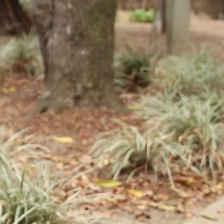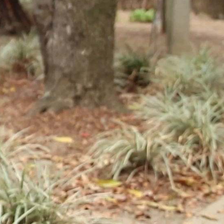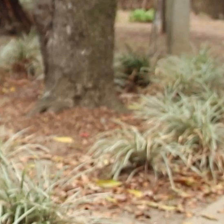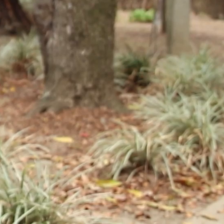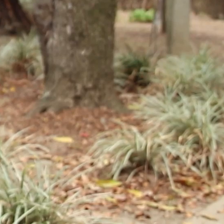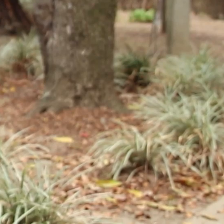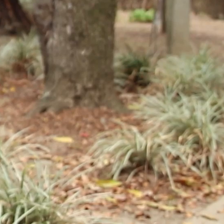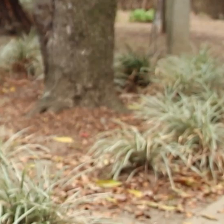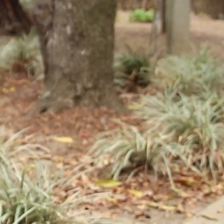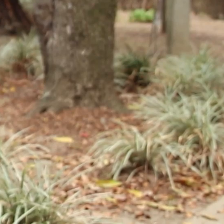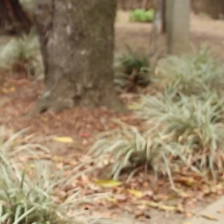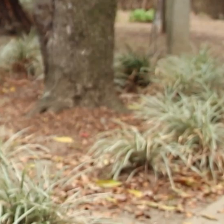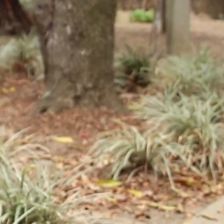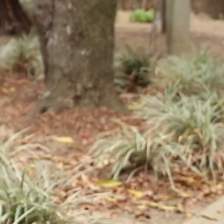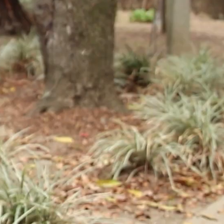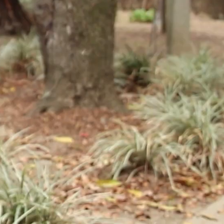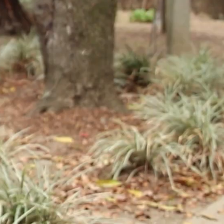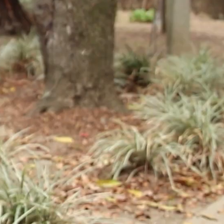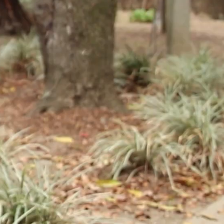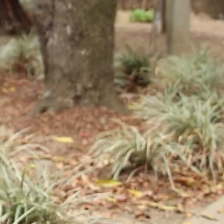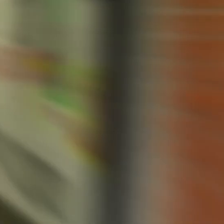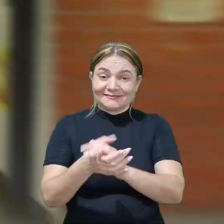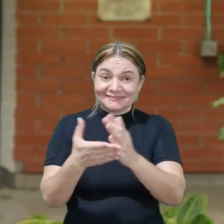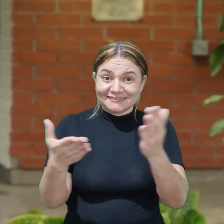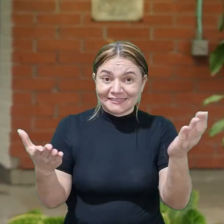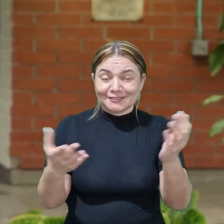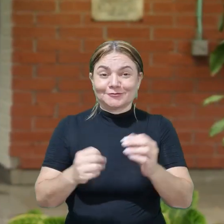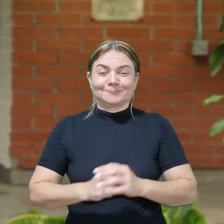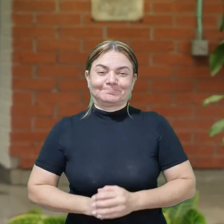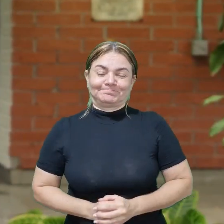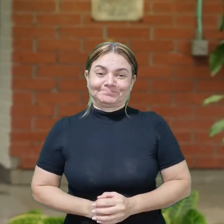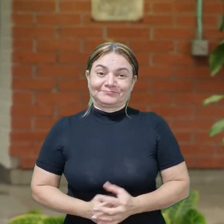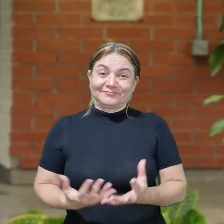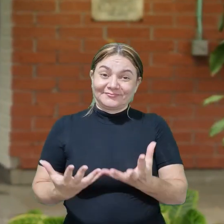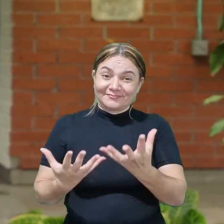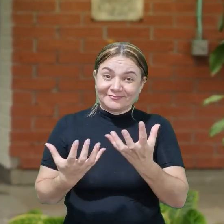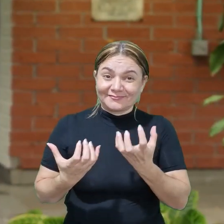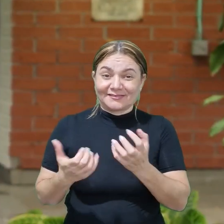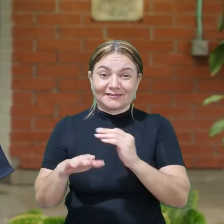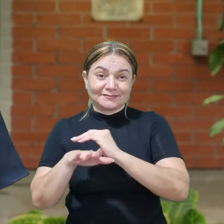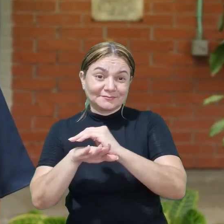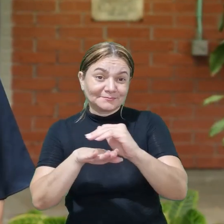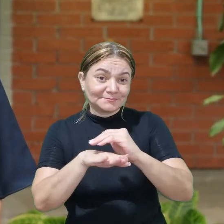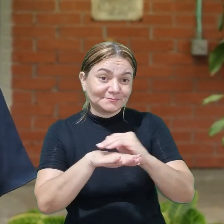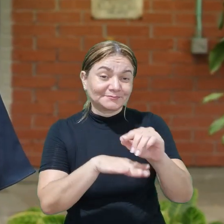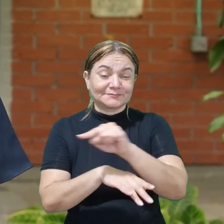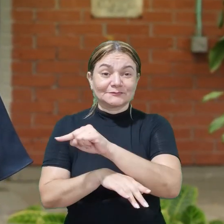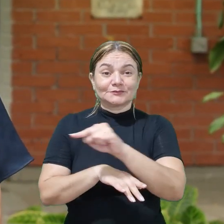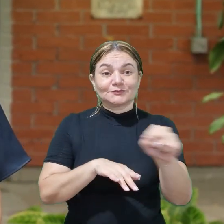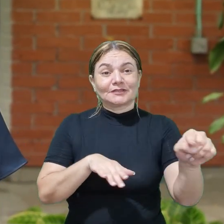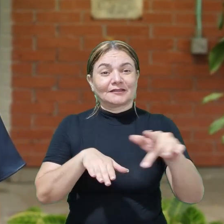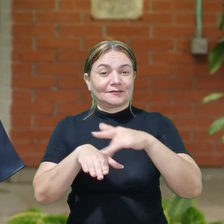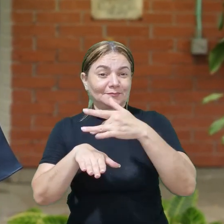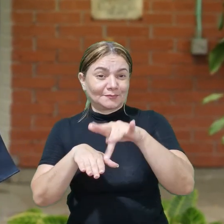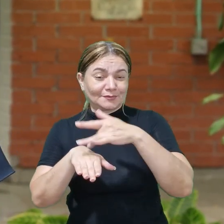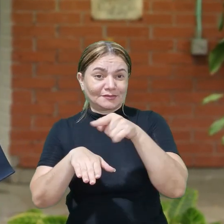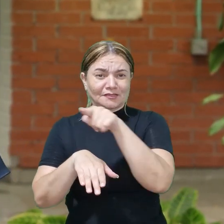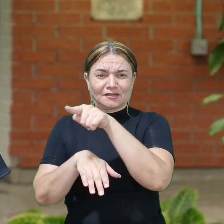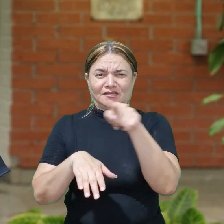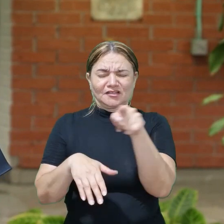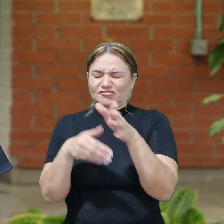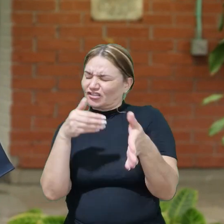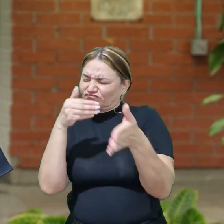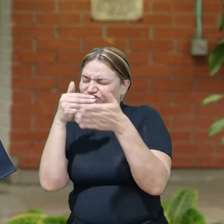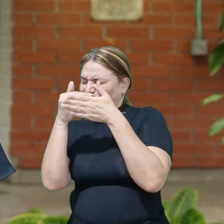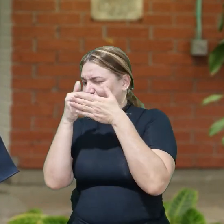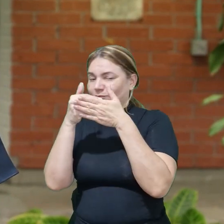una experiencia muy bonita en el consultorio jurídico. Quiero invitarlos para que nos motivemos, abramos nuestra mente